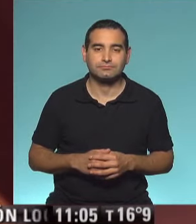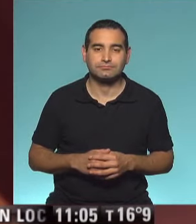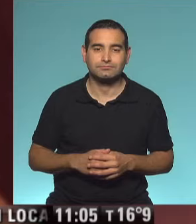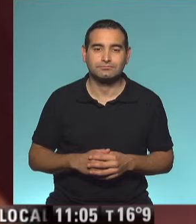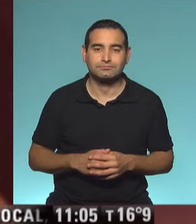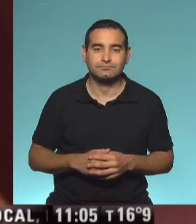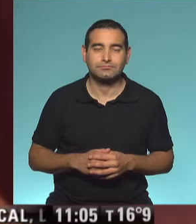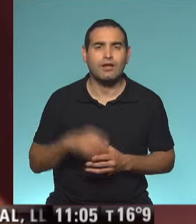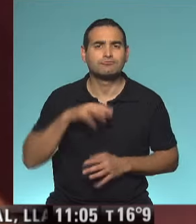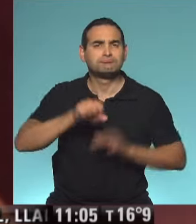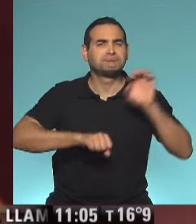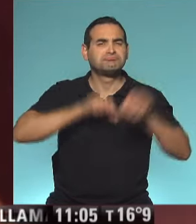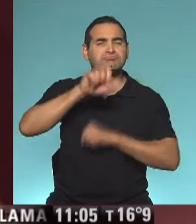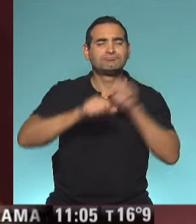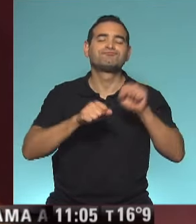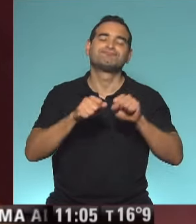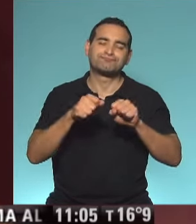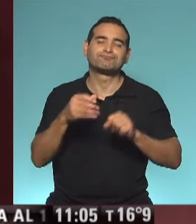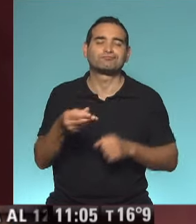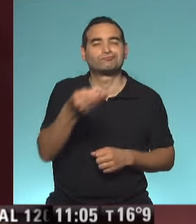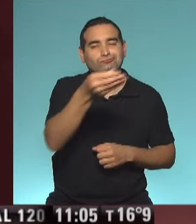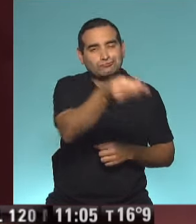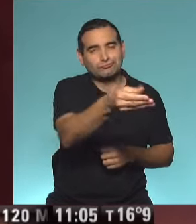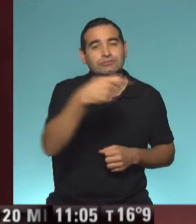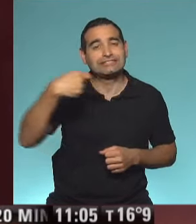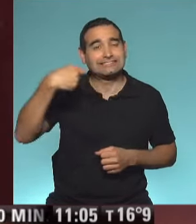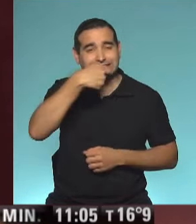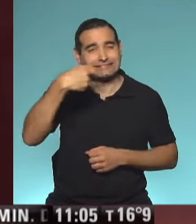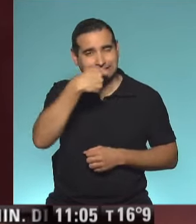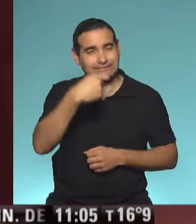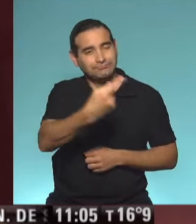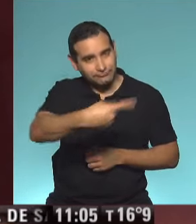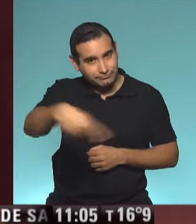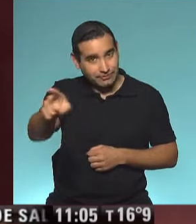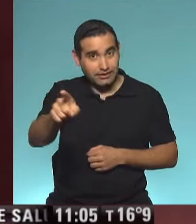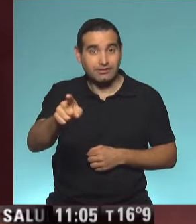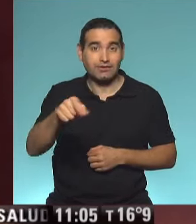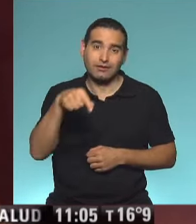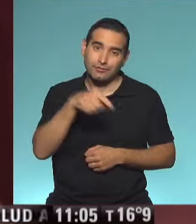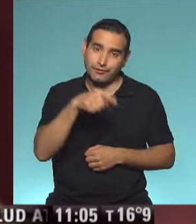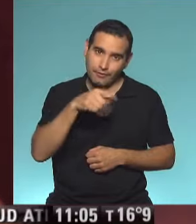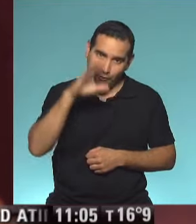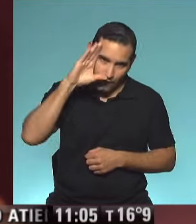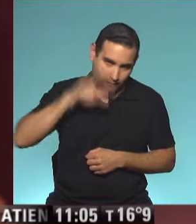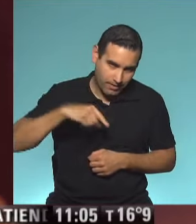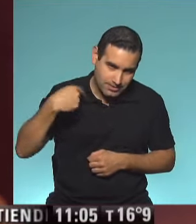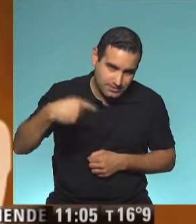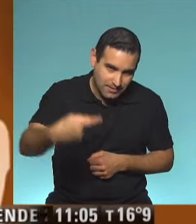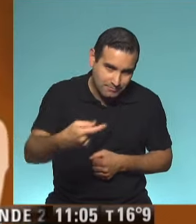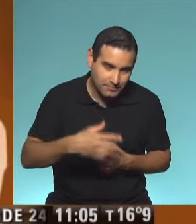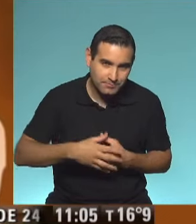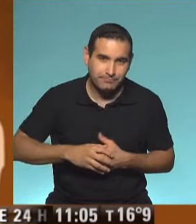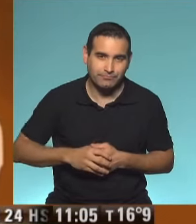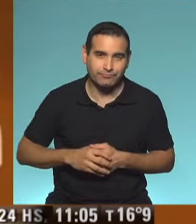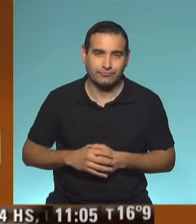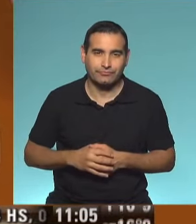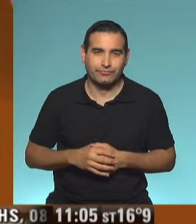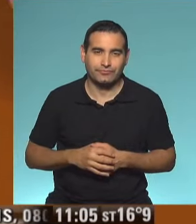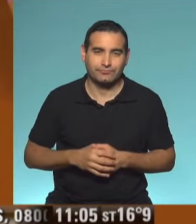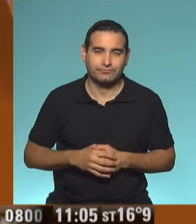Subió para alcanzarle el tubo de dentífrico concentrado que el muy puerco se olvidaba.